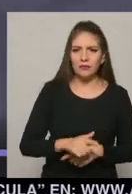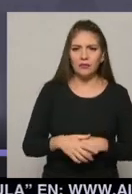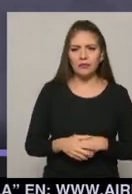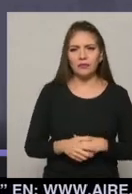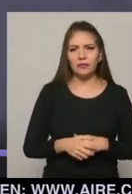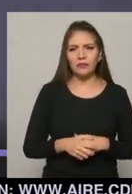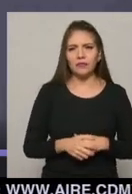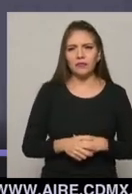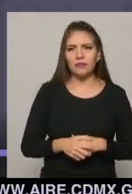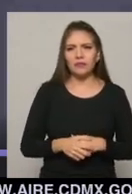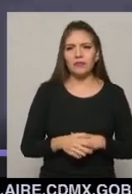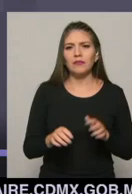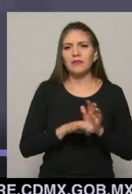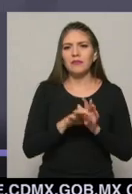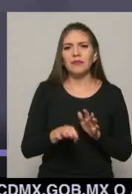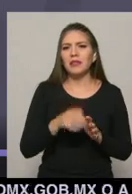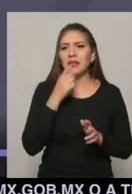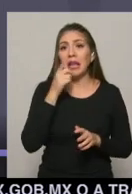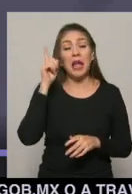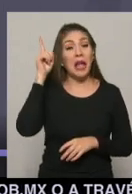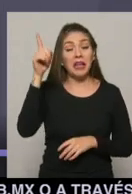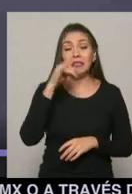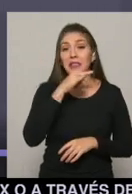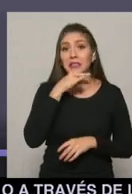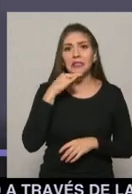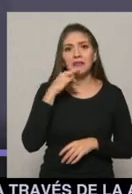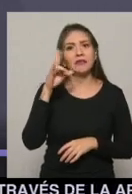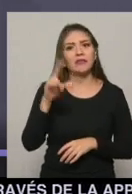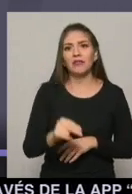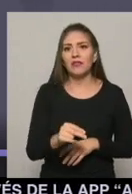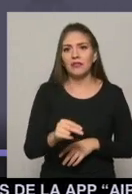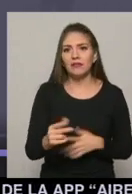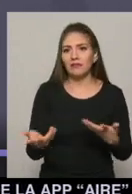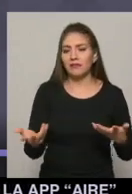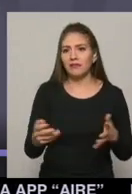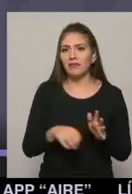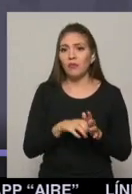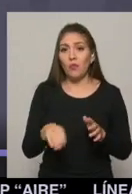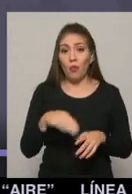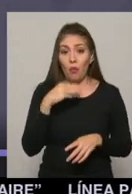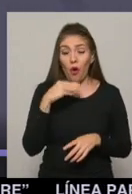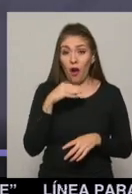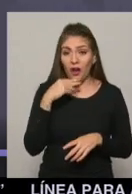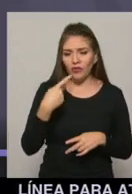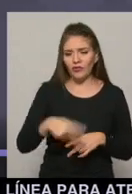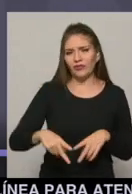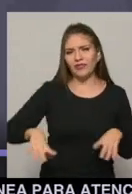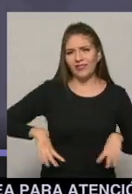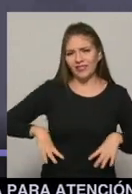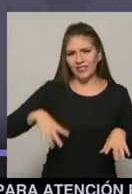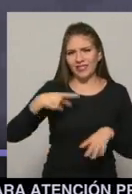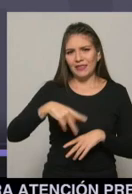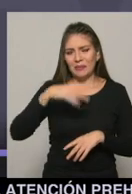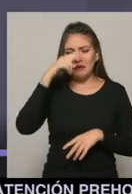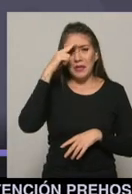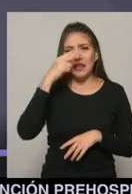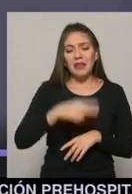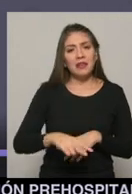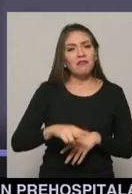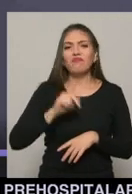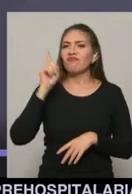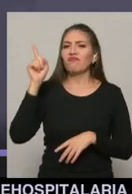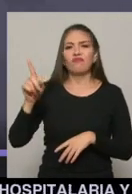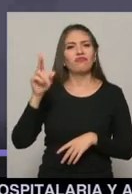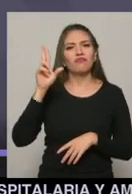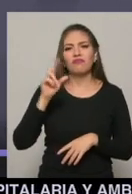Chile no. Entonces nosotros intentábamos presentar el mole, porque el mole pues es así característico de México, ¿no? Y nos dijeron